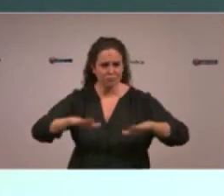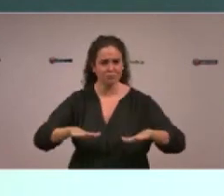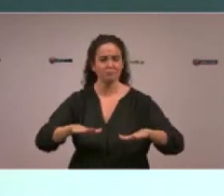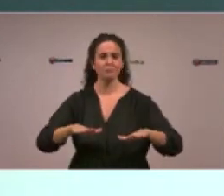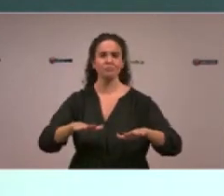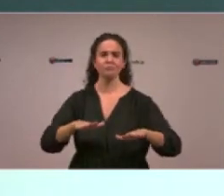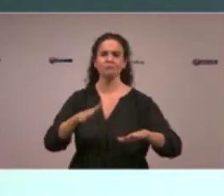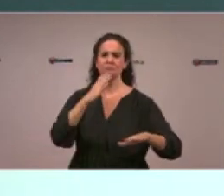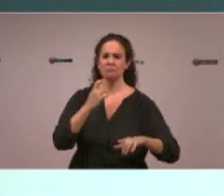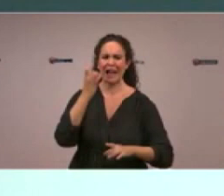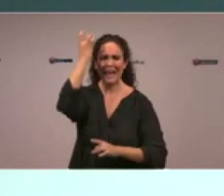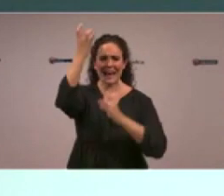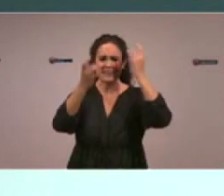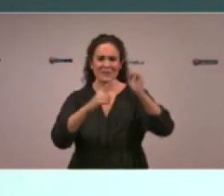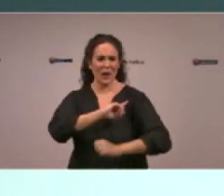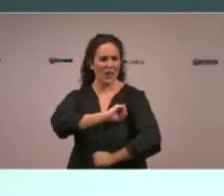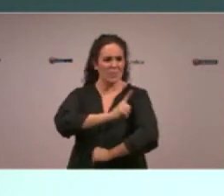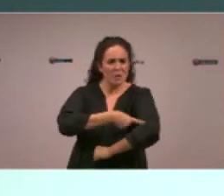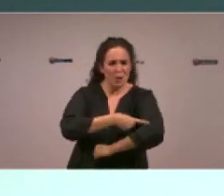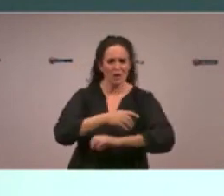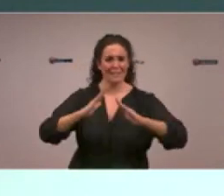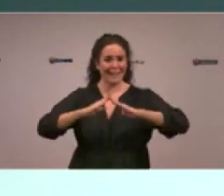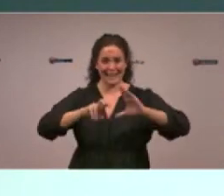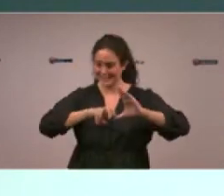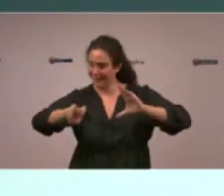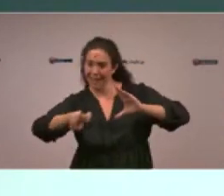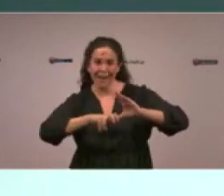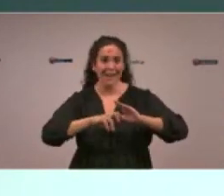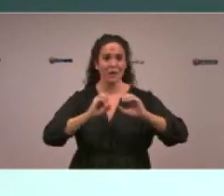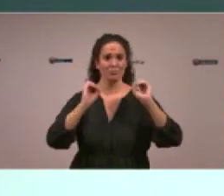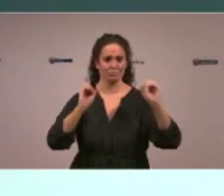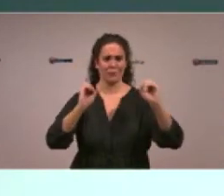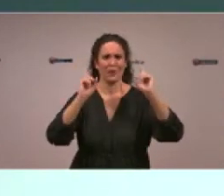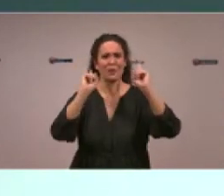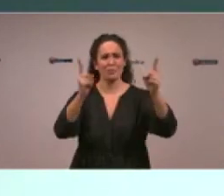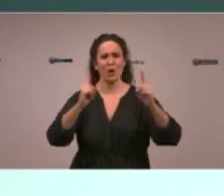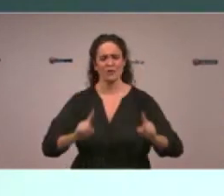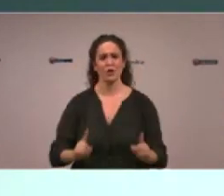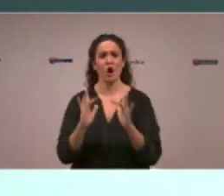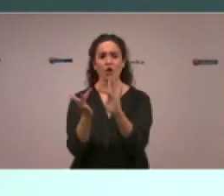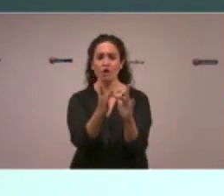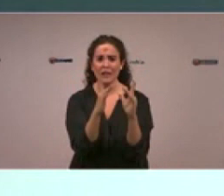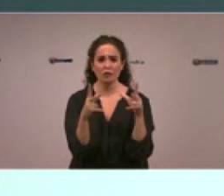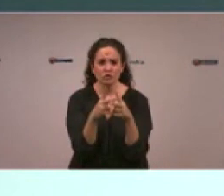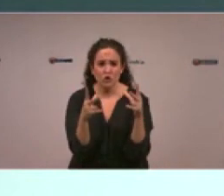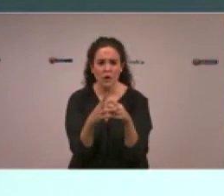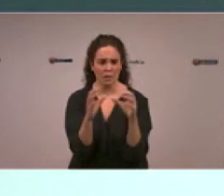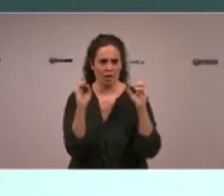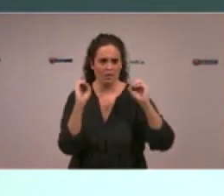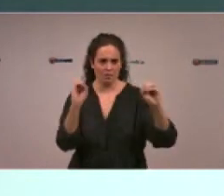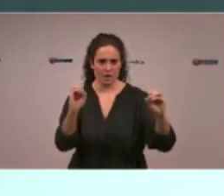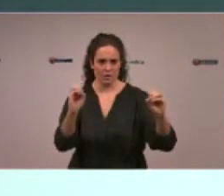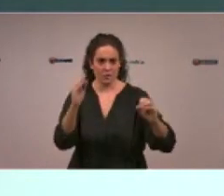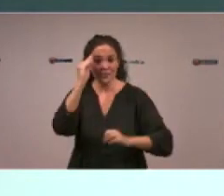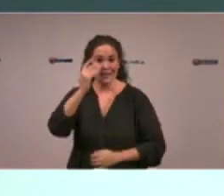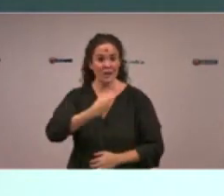realizar ninguna actividad física fuera del hogar ni de mantener ninguna relación social. Si no me equivoco, España fue el